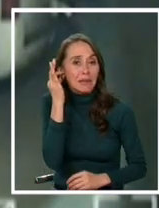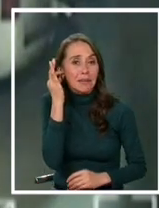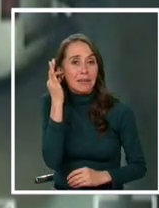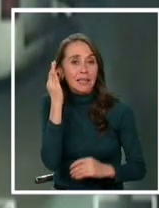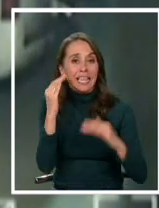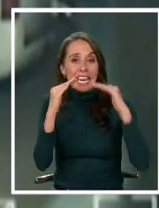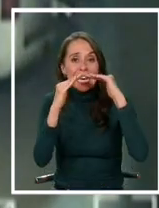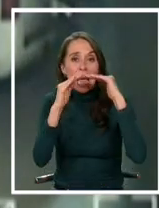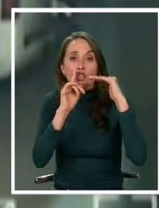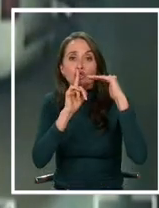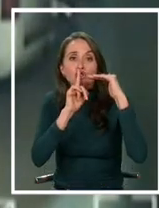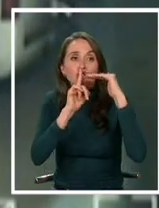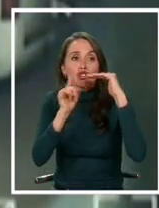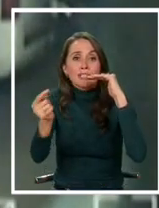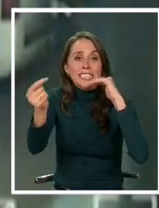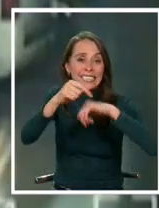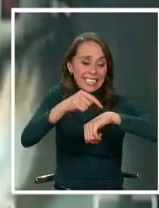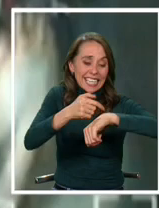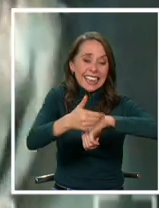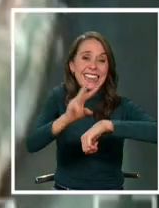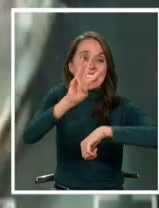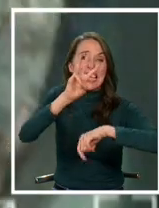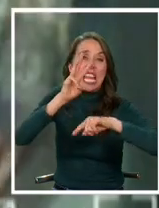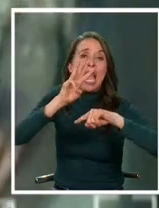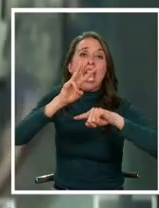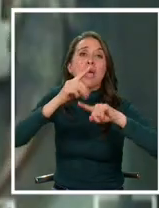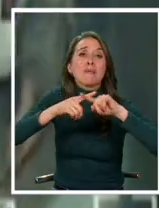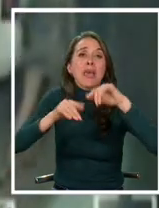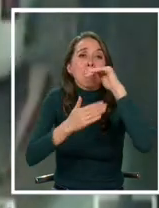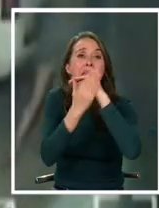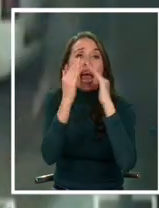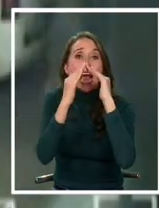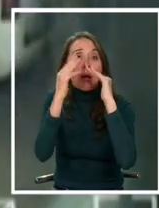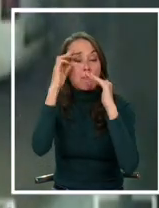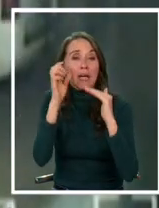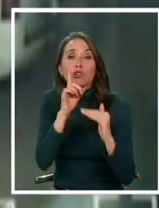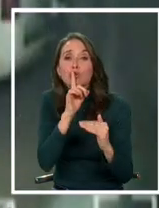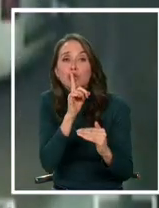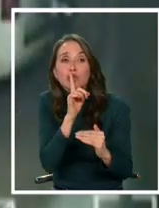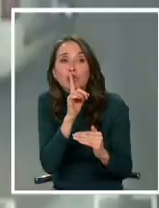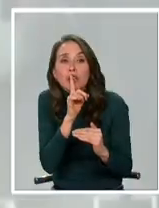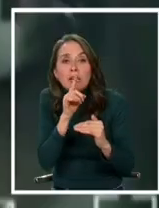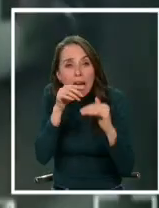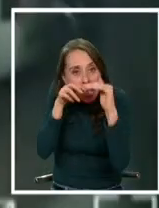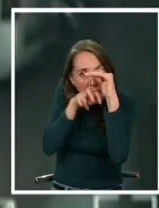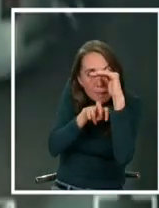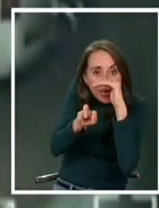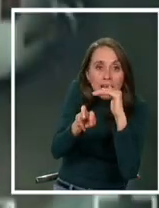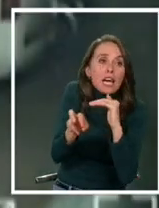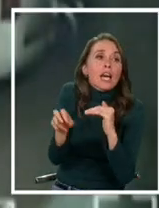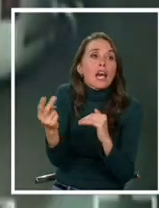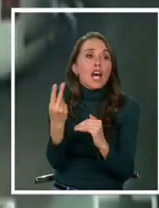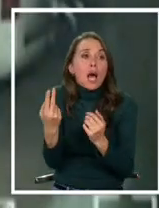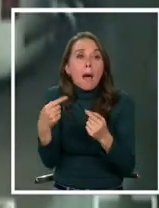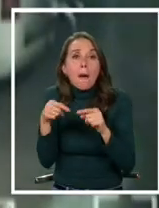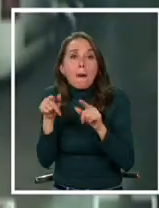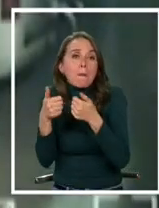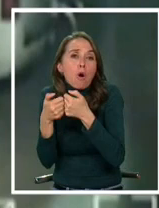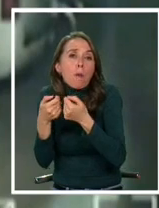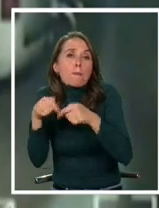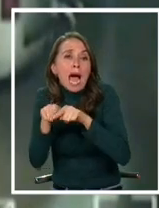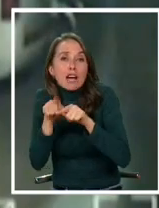vemos en este video ella llega como a las 3 de la ma a México y dice vamos a pasar piola le dice a su pareja también que